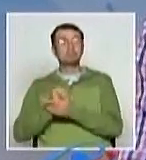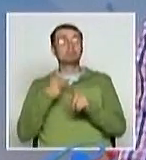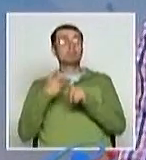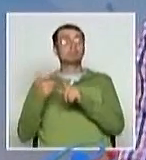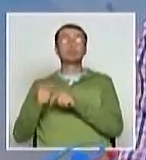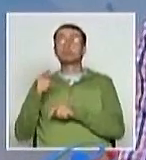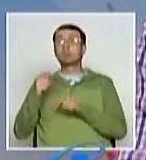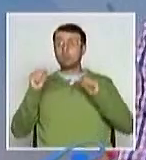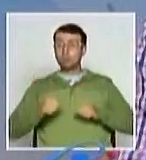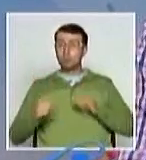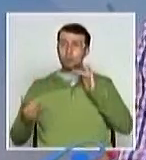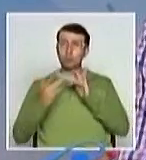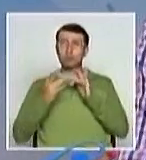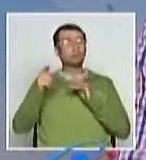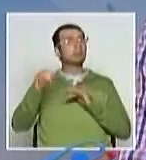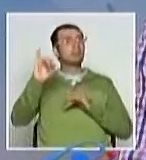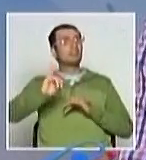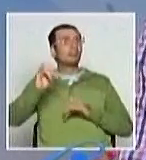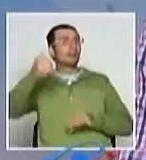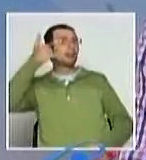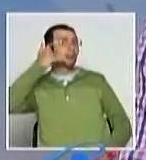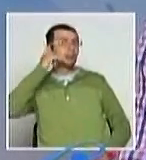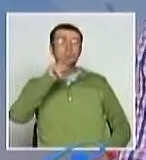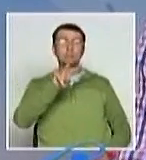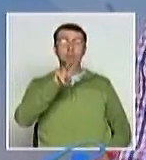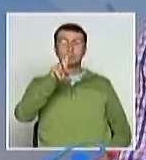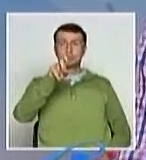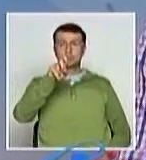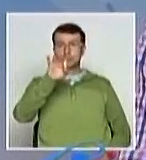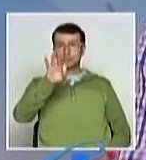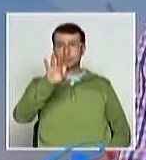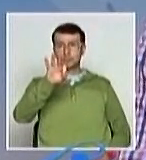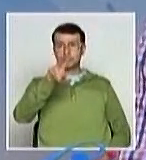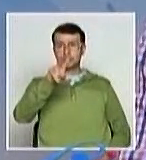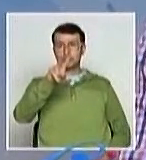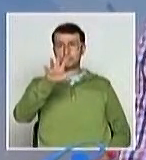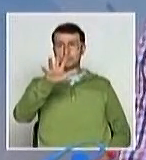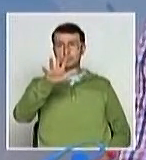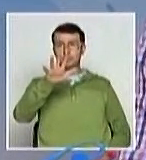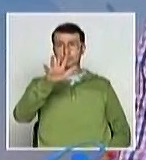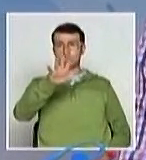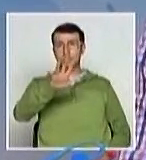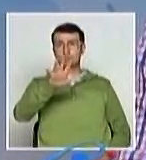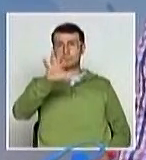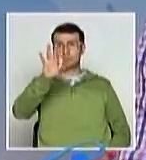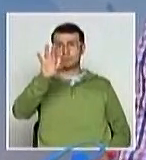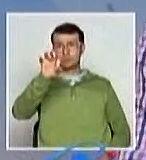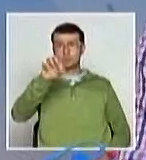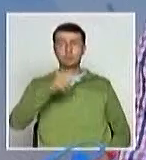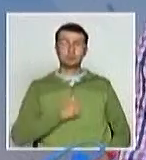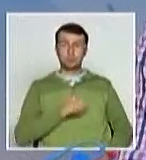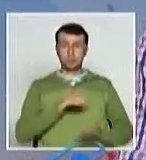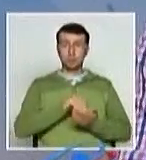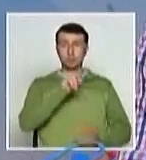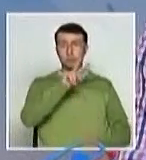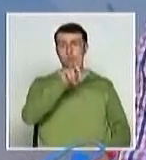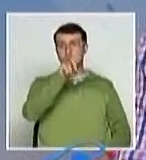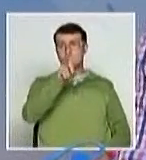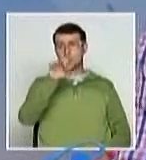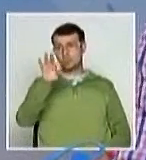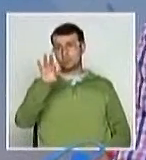contactarse con el teléfono ni bague 263 2558 263